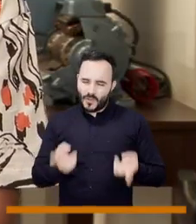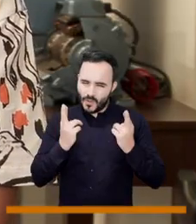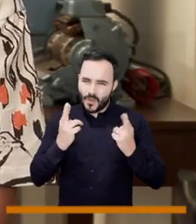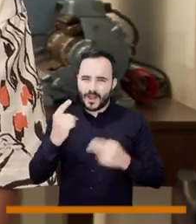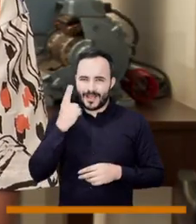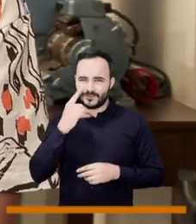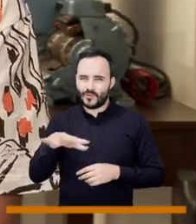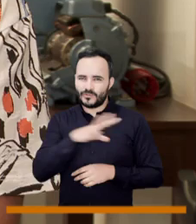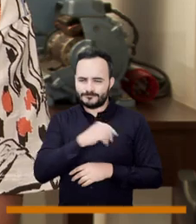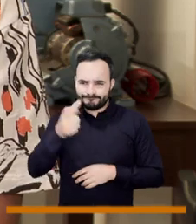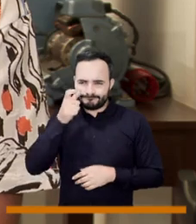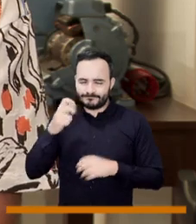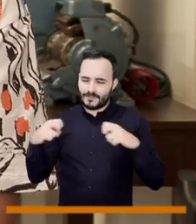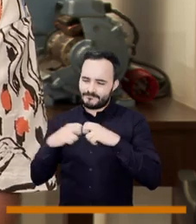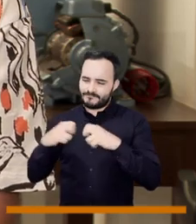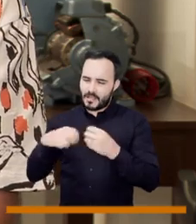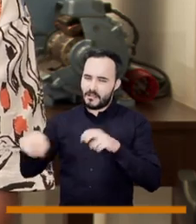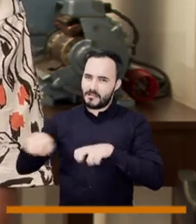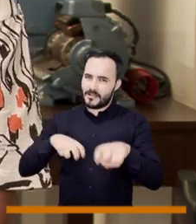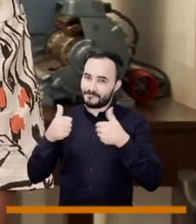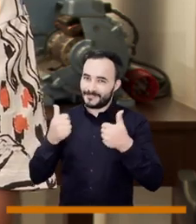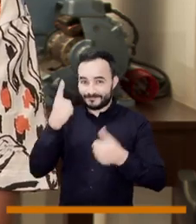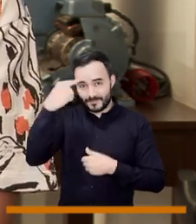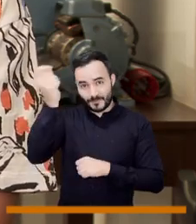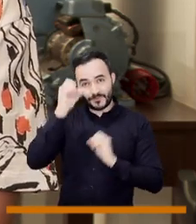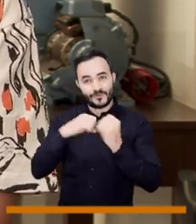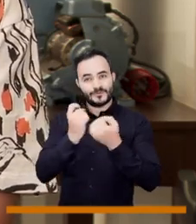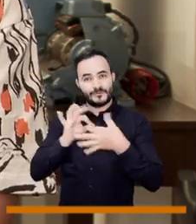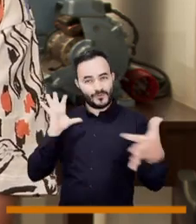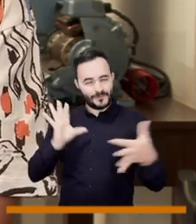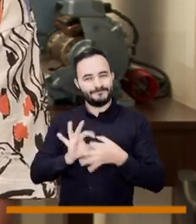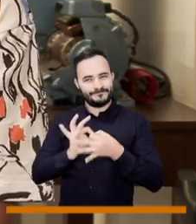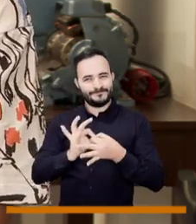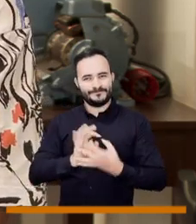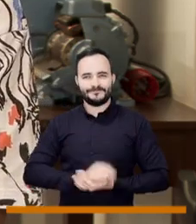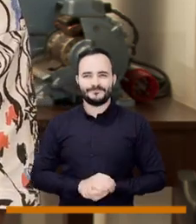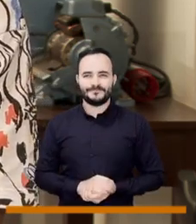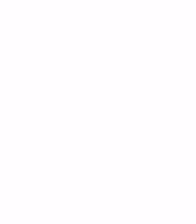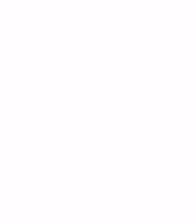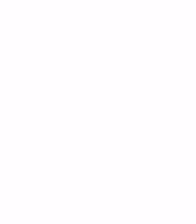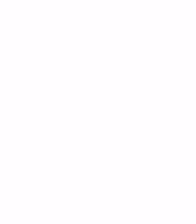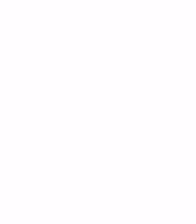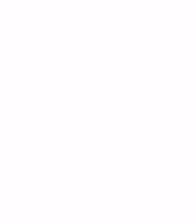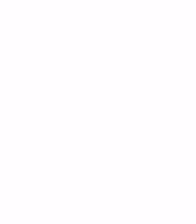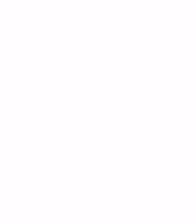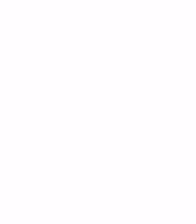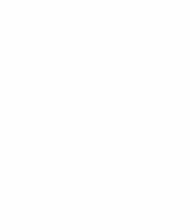Pongámosle el ojo a la movilidad eléctrica, porque el consejo somos tú y yo.